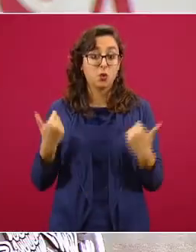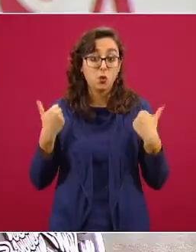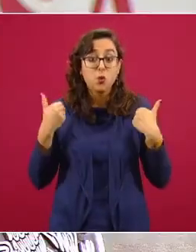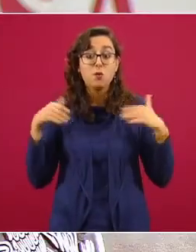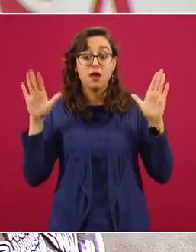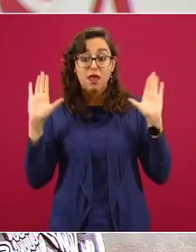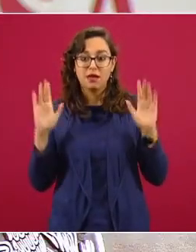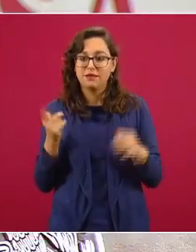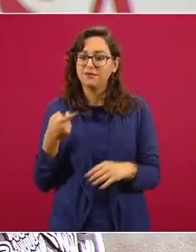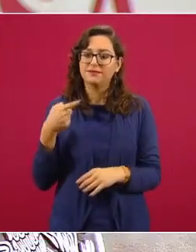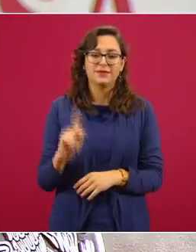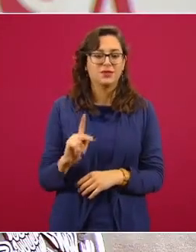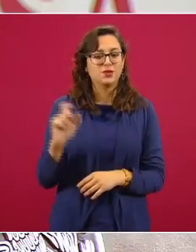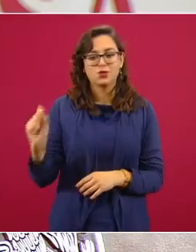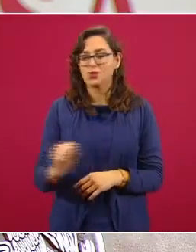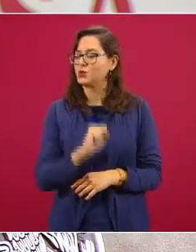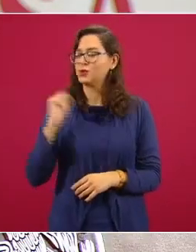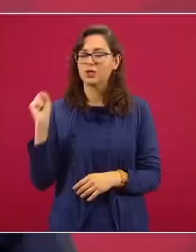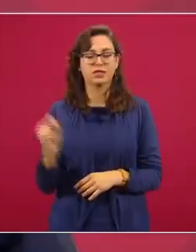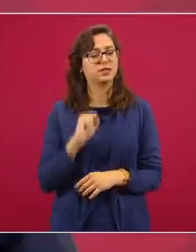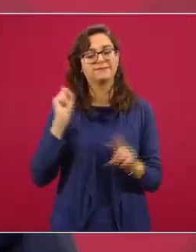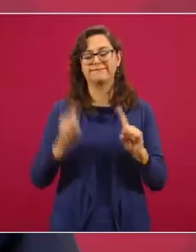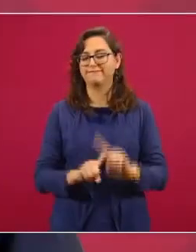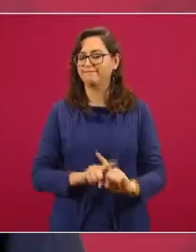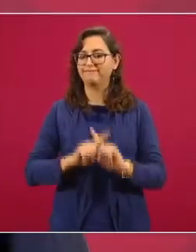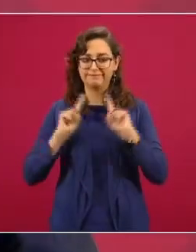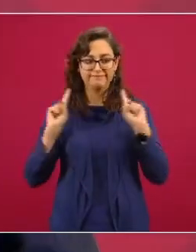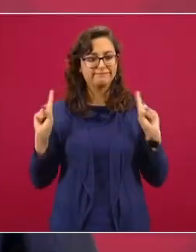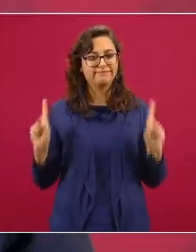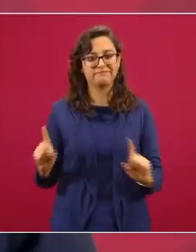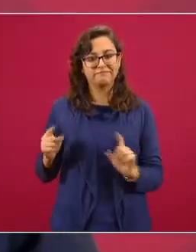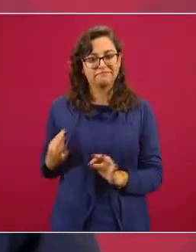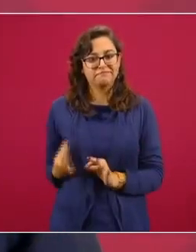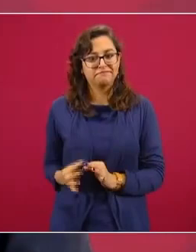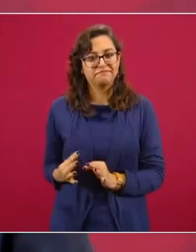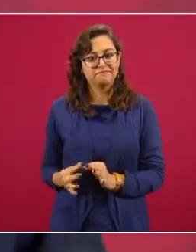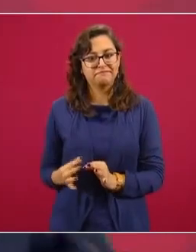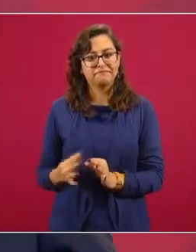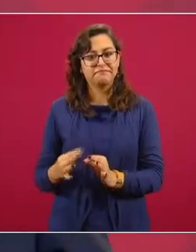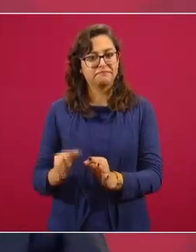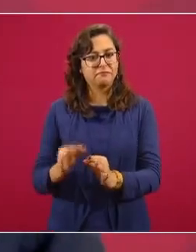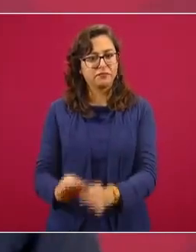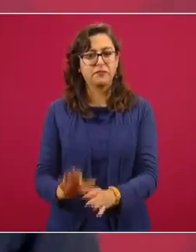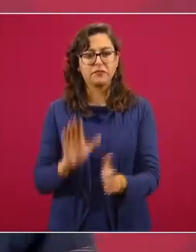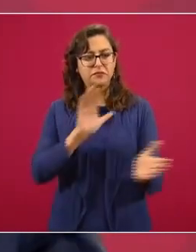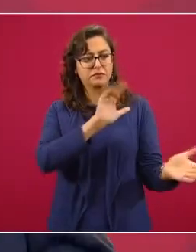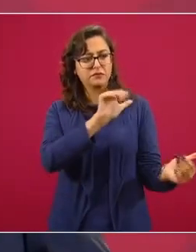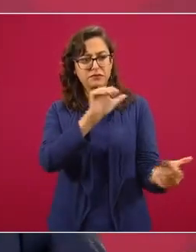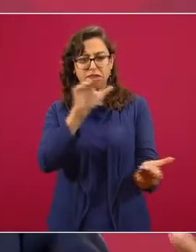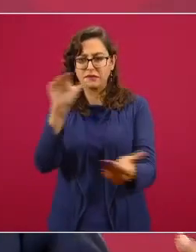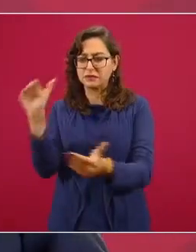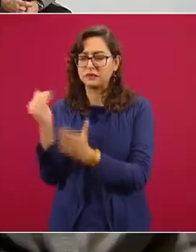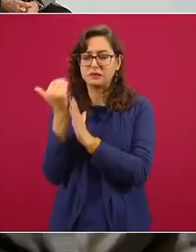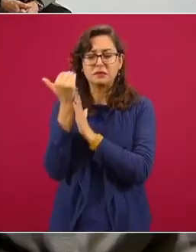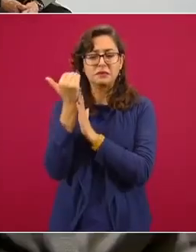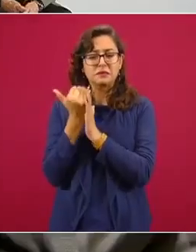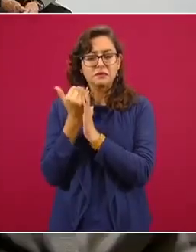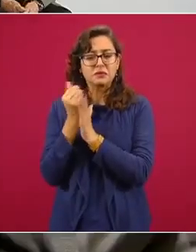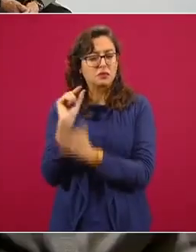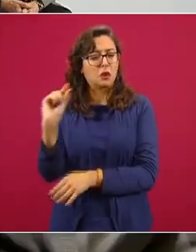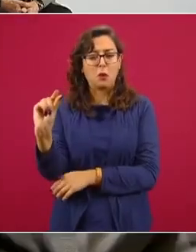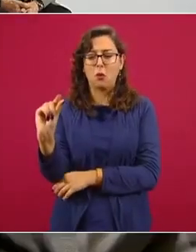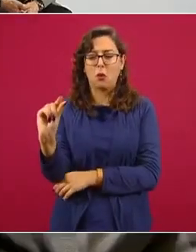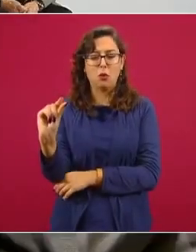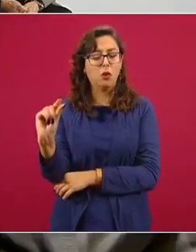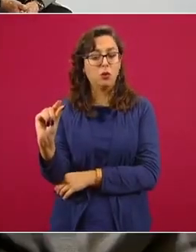Afortunadamente esto no ha sucedido, o ha habido una disminución, pero nada en